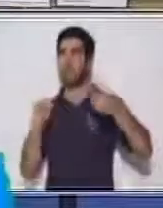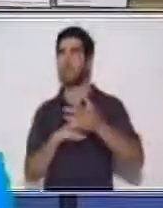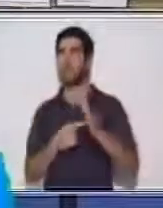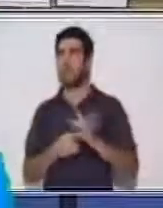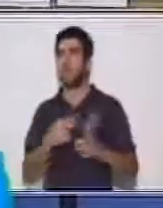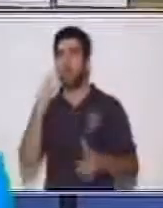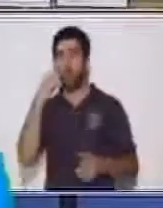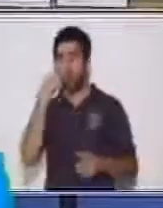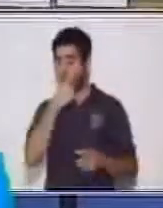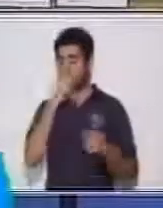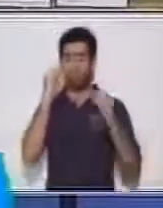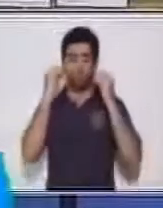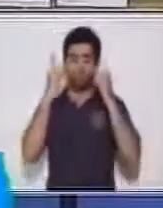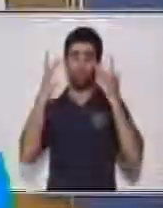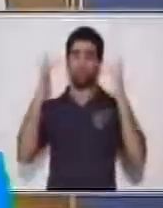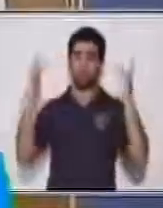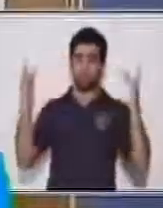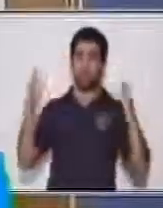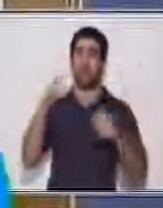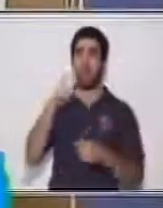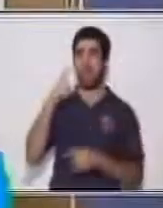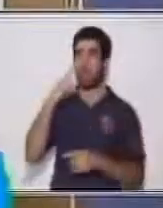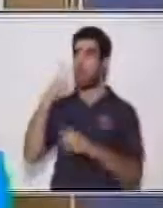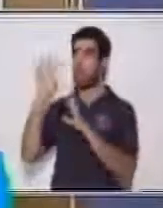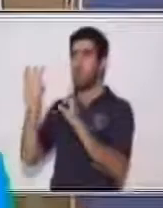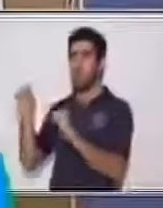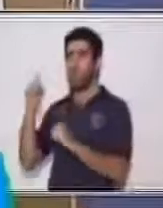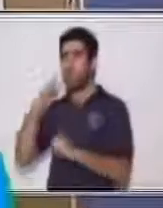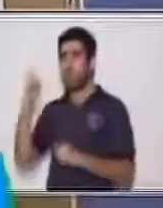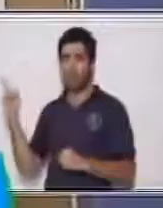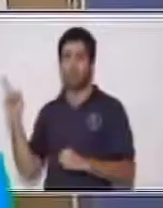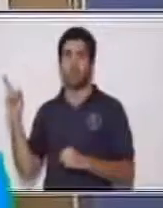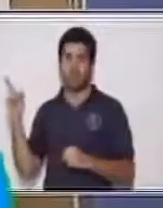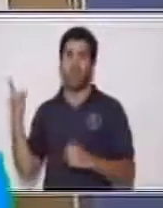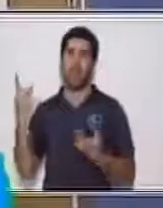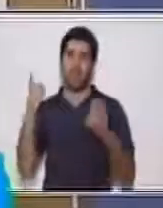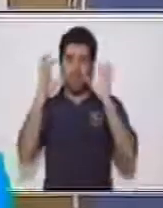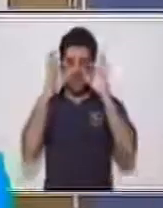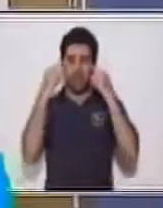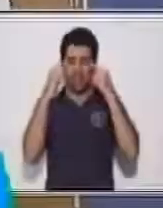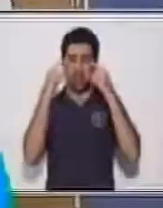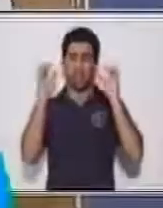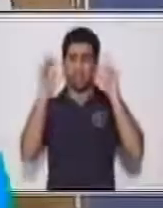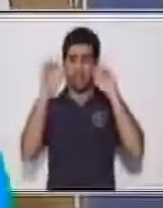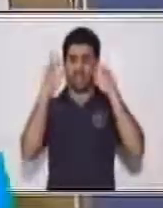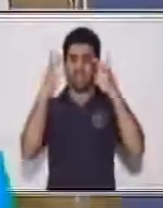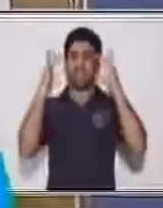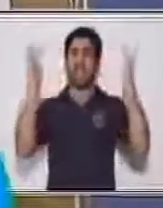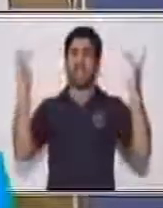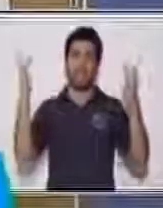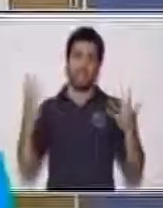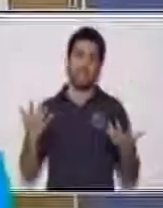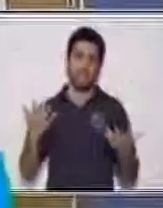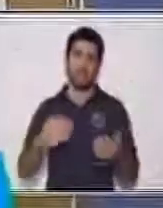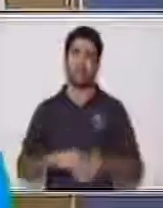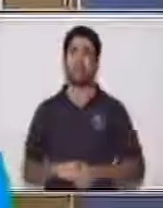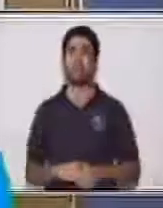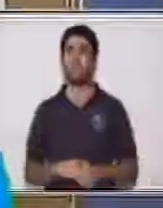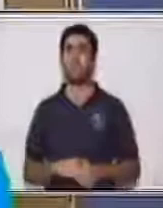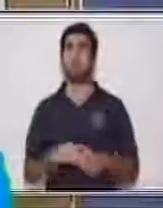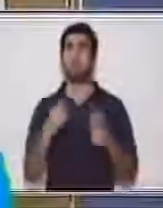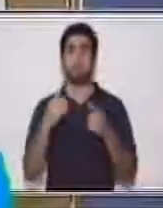como 2 estrellas. ¿Y te has dado cuenta nuestra imagen? Definitivamente en tus ojos no se van a ver reflejadas esas